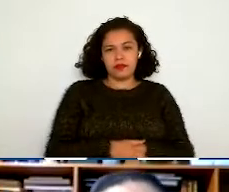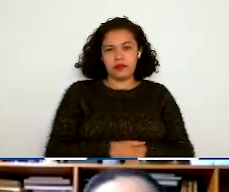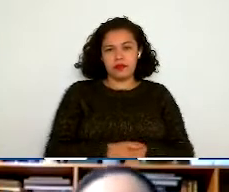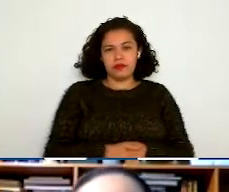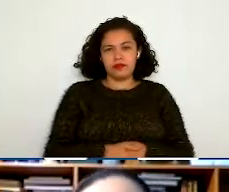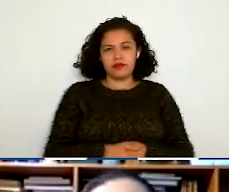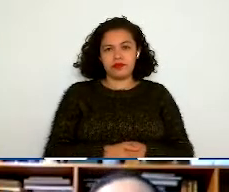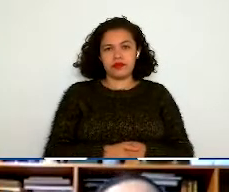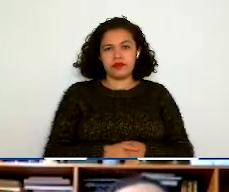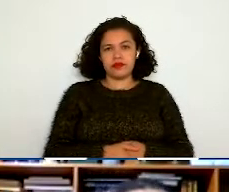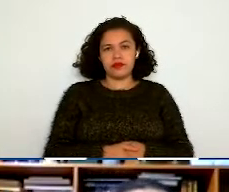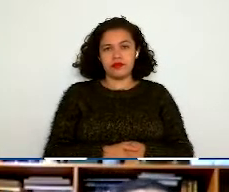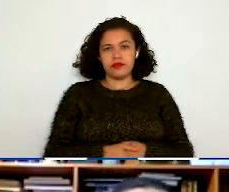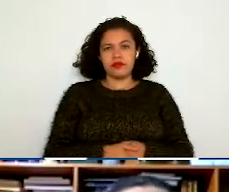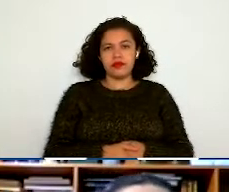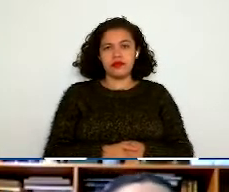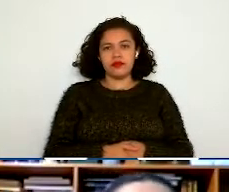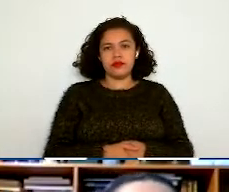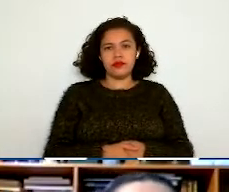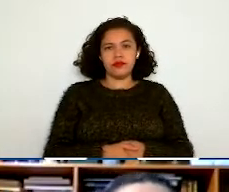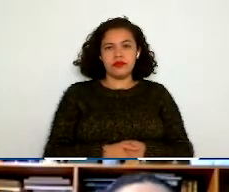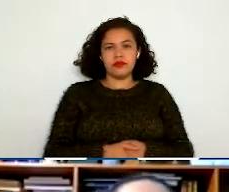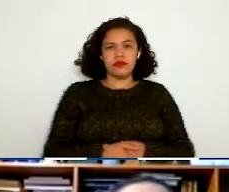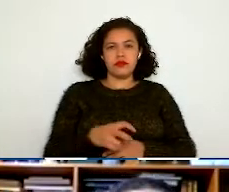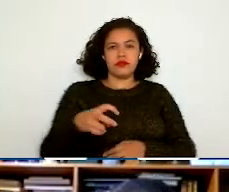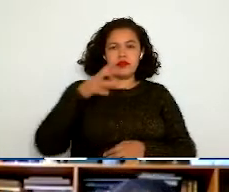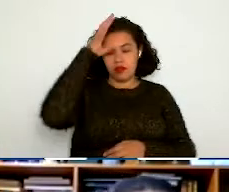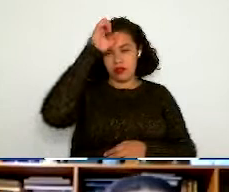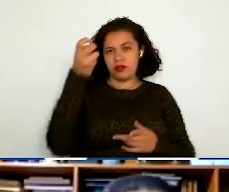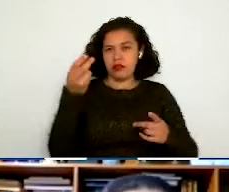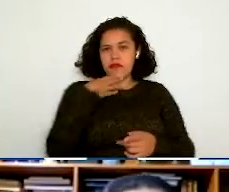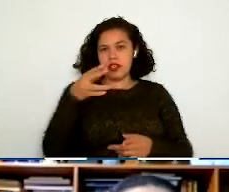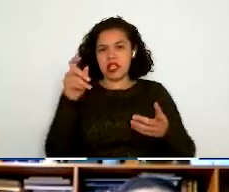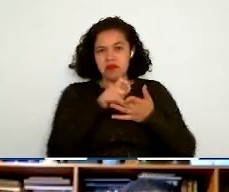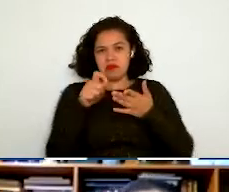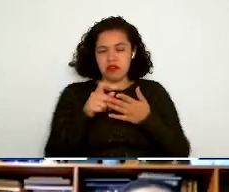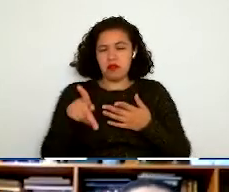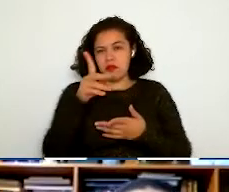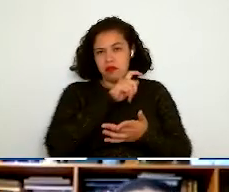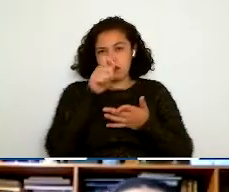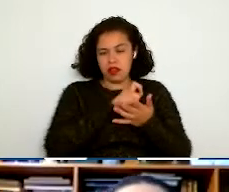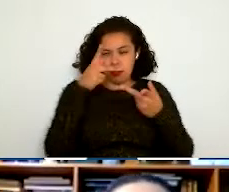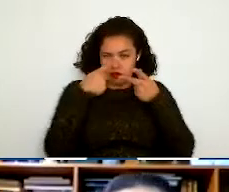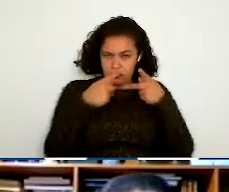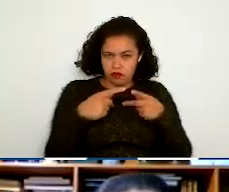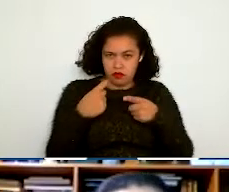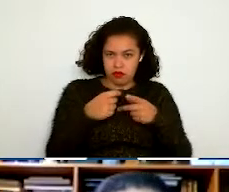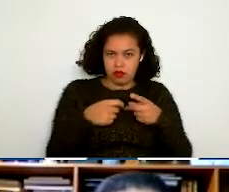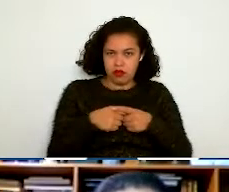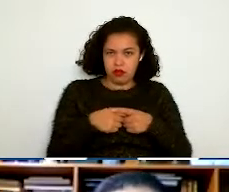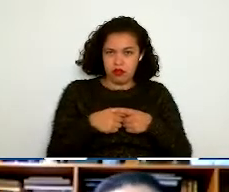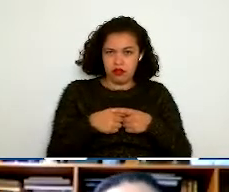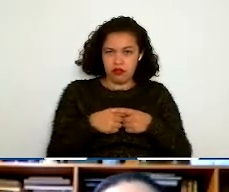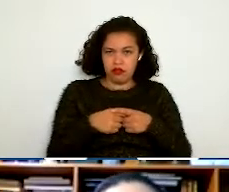¿no? Es un concepto entonces que se describe bien por la excelencia, pero la excelencia ponderada